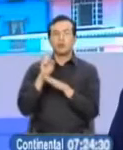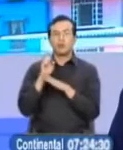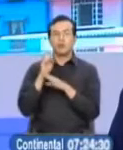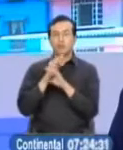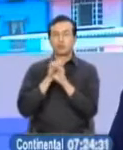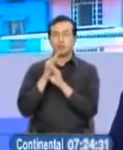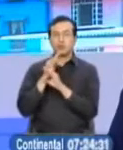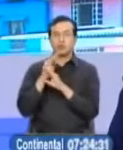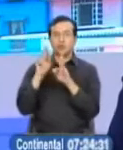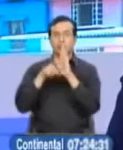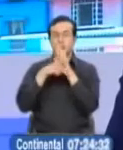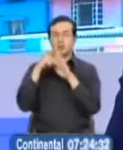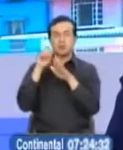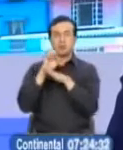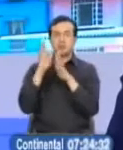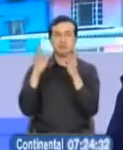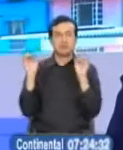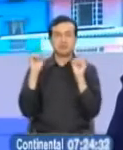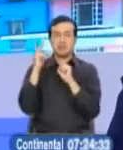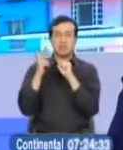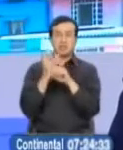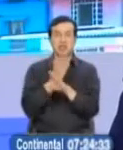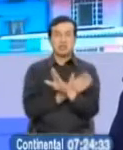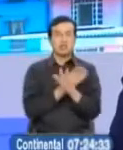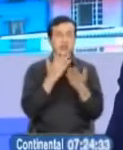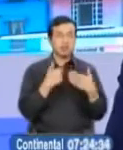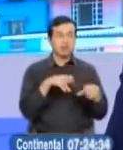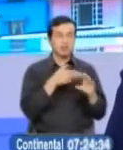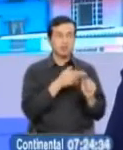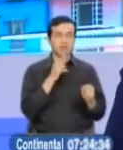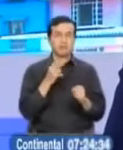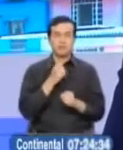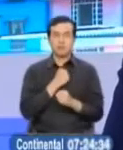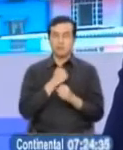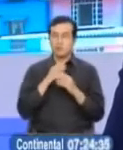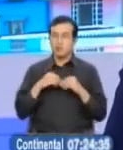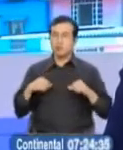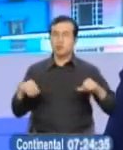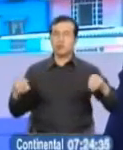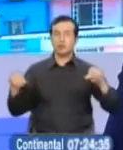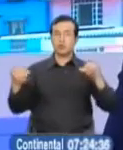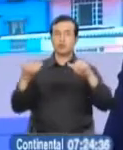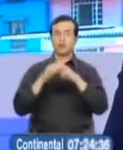¿Sí? Segundo que la propiedad que él denuncia,